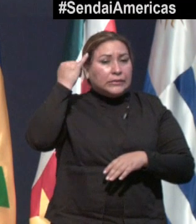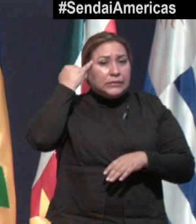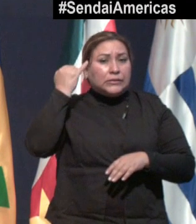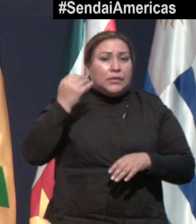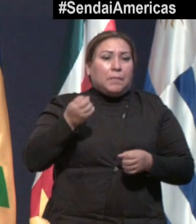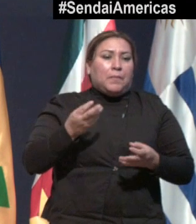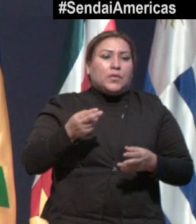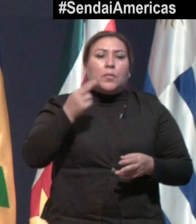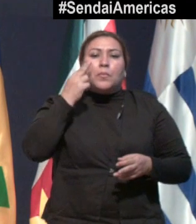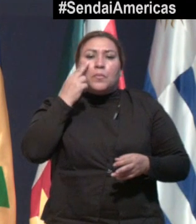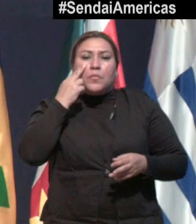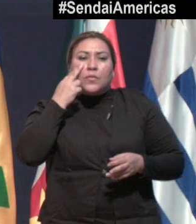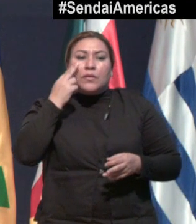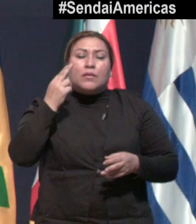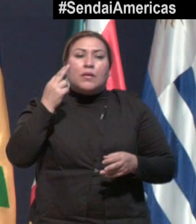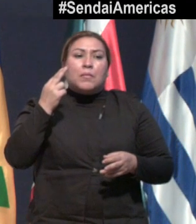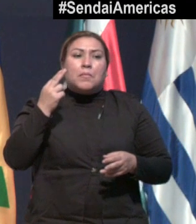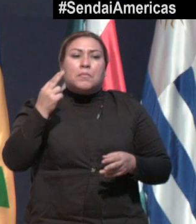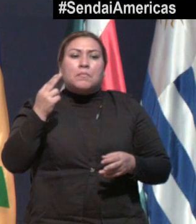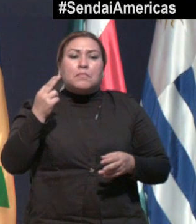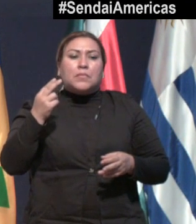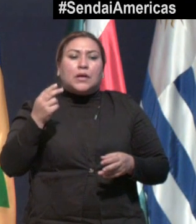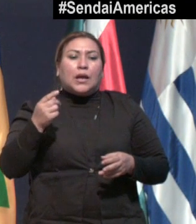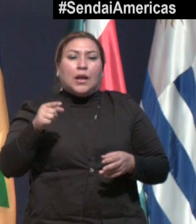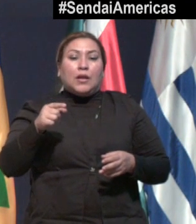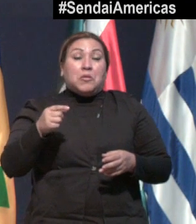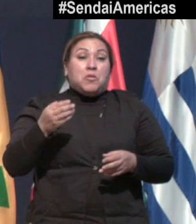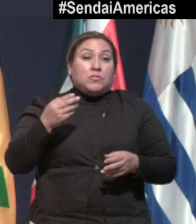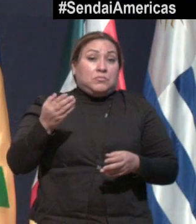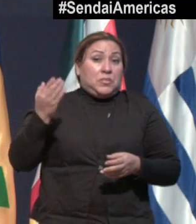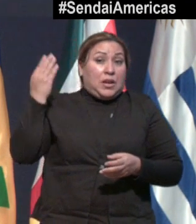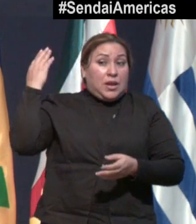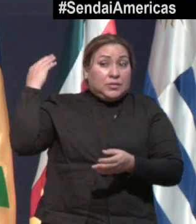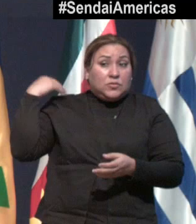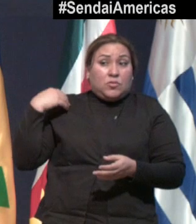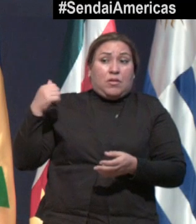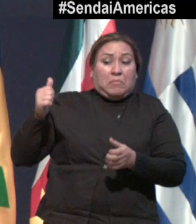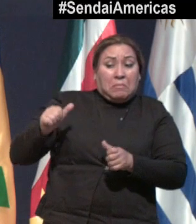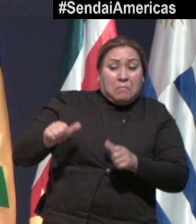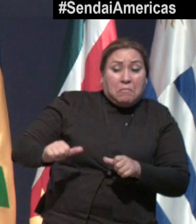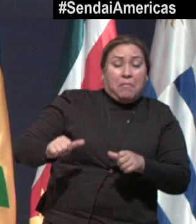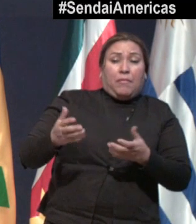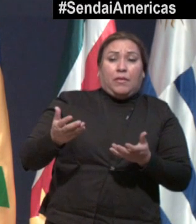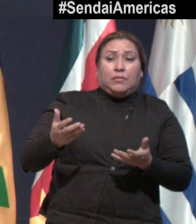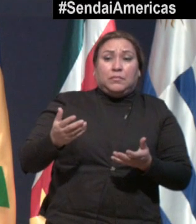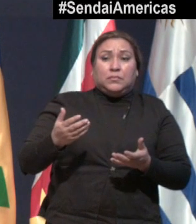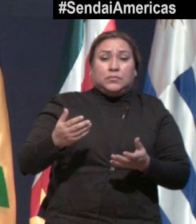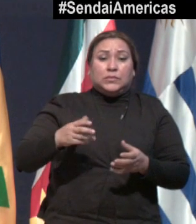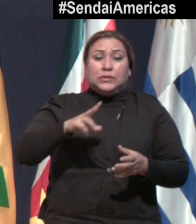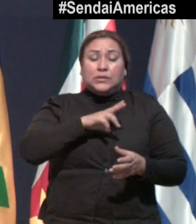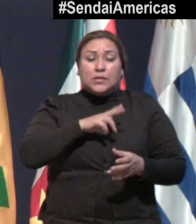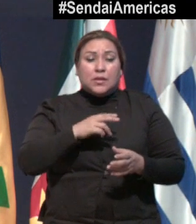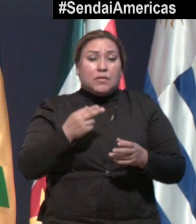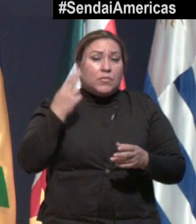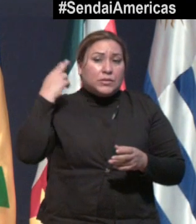guiamos exclusivamente por los daños históricos que hemos tenido en los últimos 10 años, no